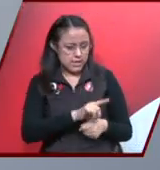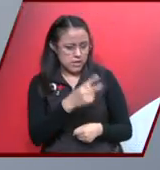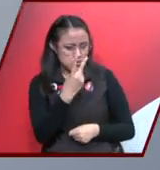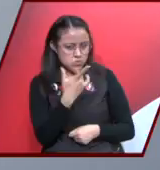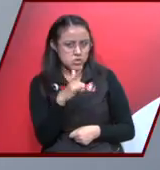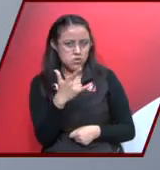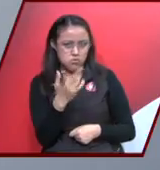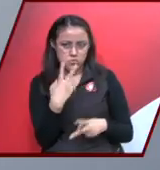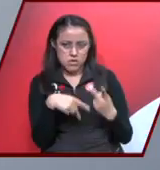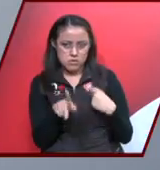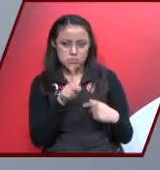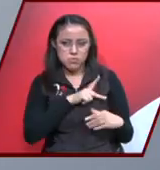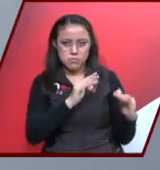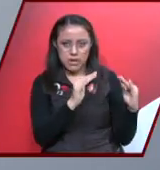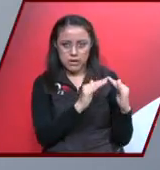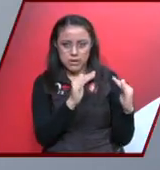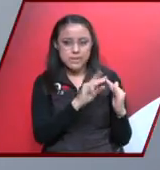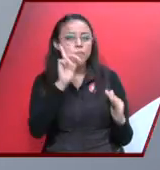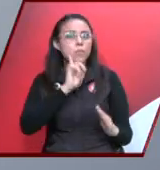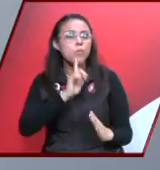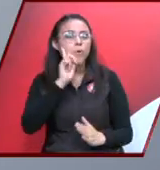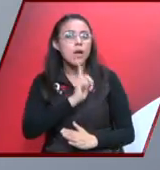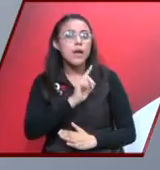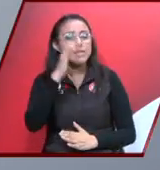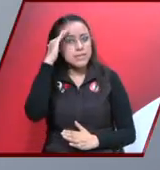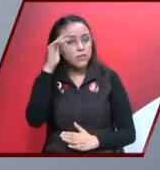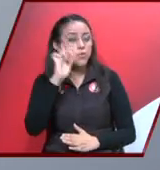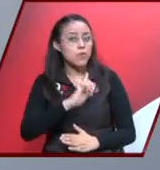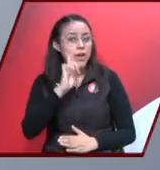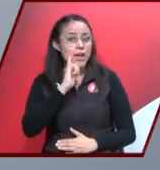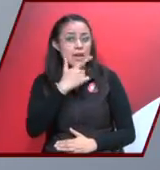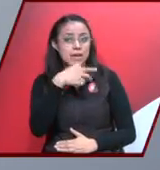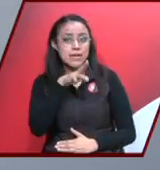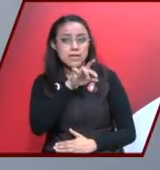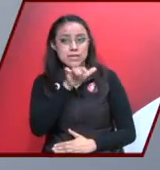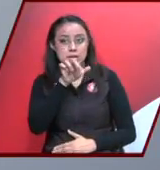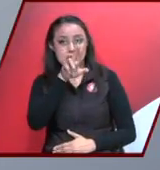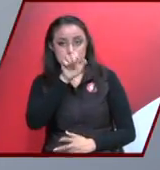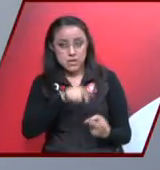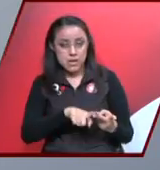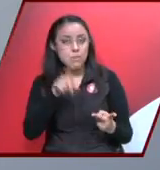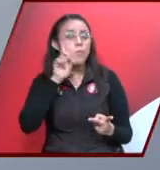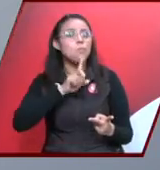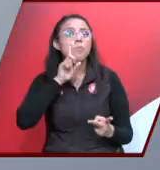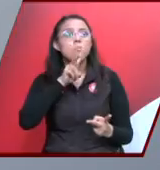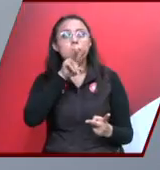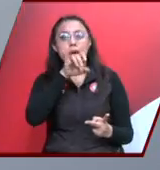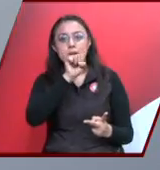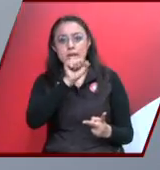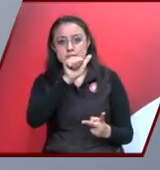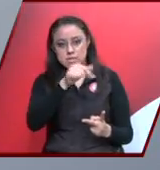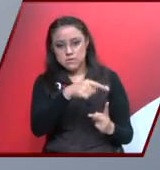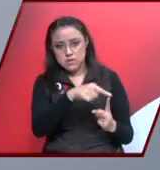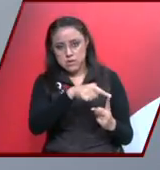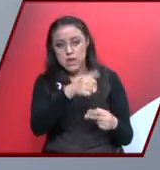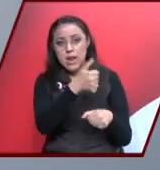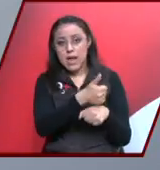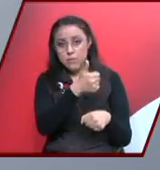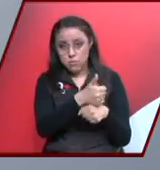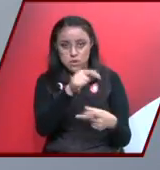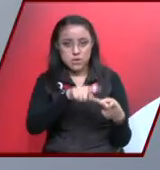julio llegaron a mi domicilio la señora Guillermina Hernández Ruiz y Vanessa Ivonne Córdoba Hernández, quienes son la abuela y la